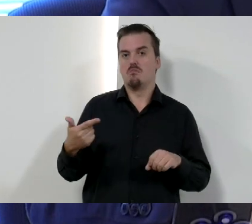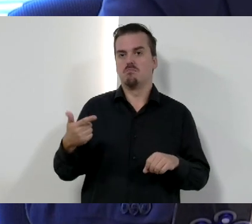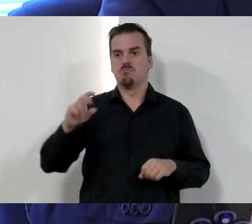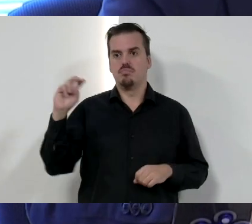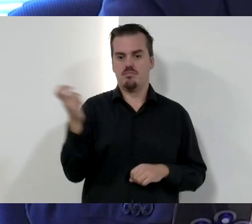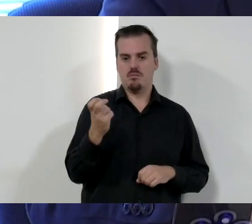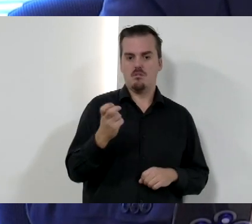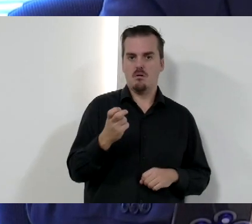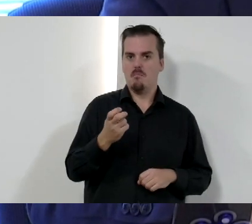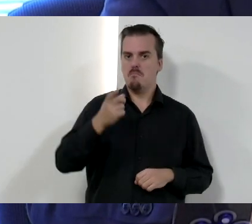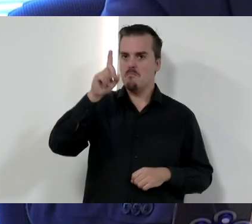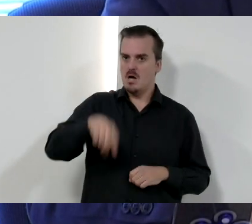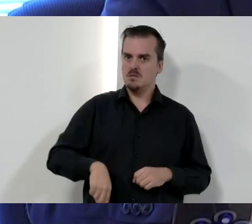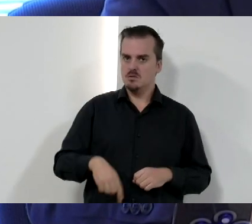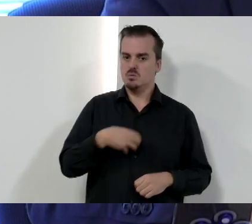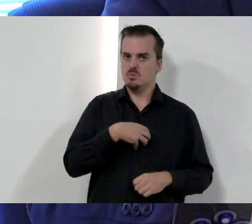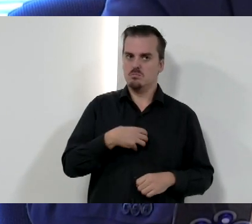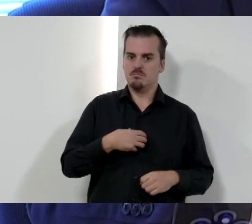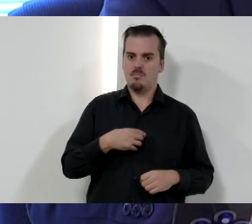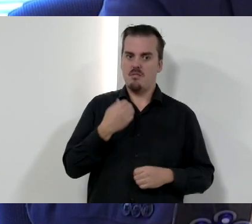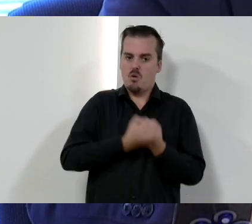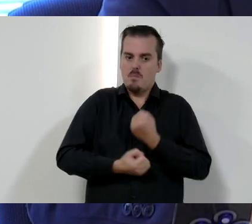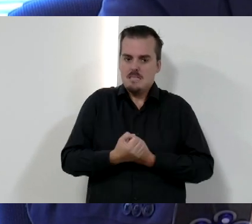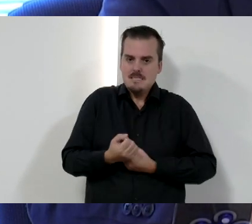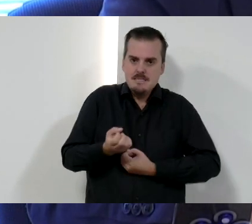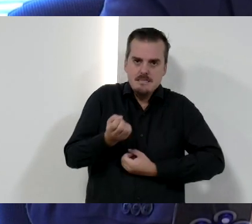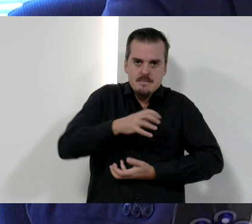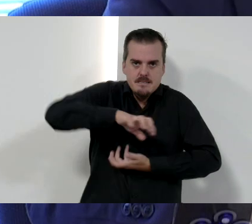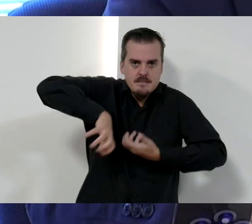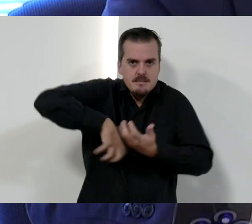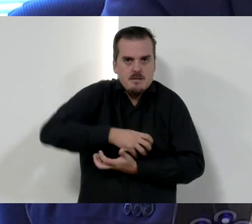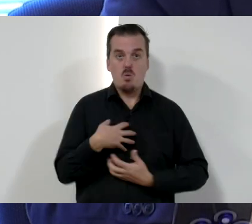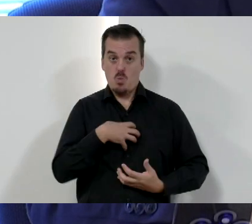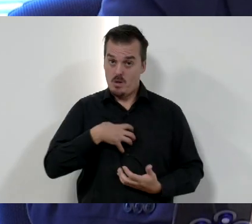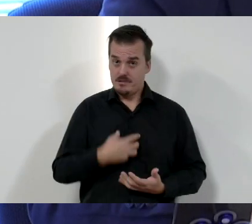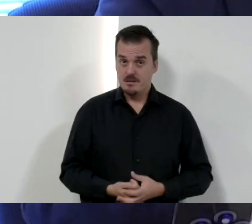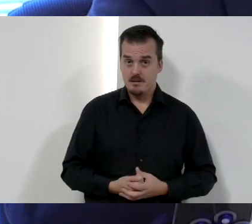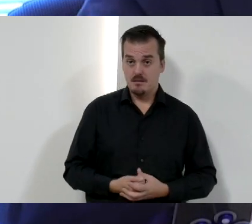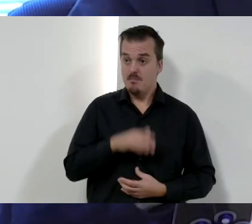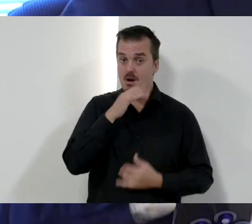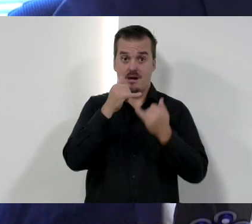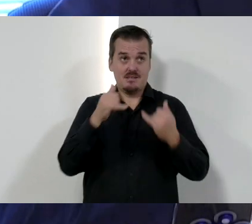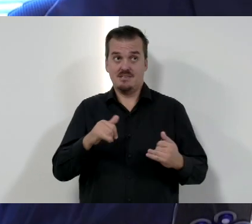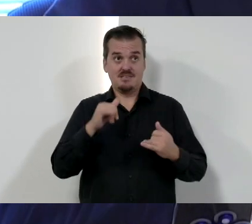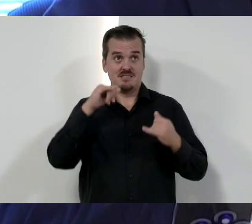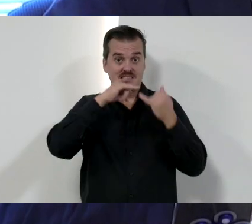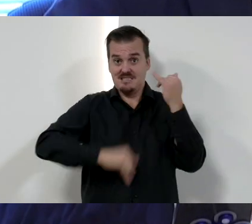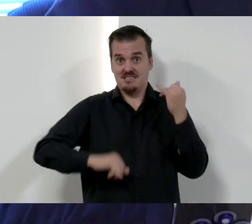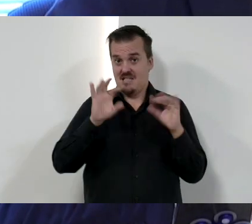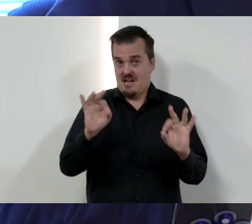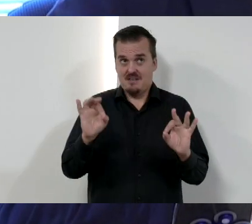mes. Por lo tanto, las medidas deben ser de carácter general porque la crisis es general. Usted lo que hace es,